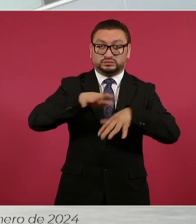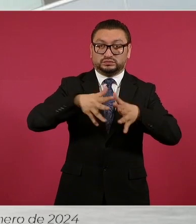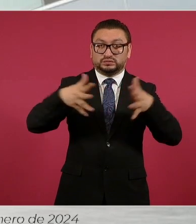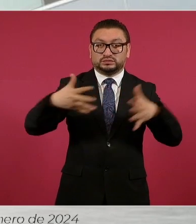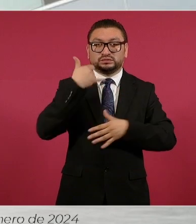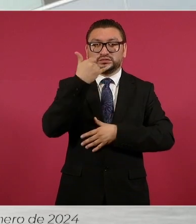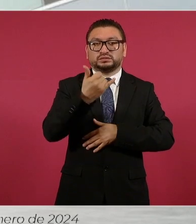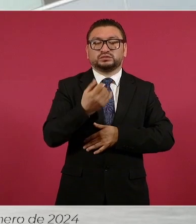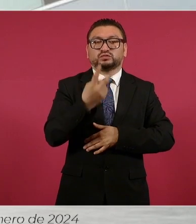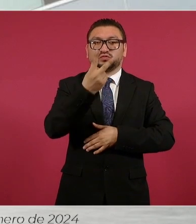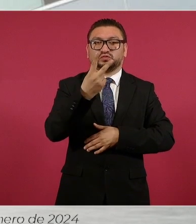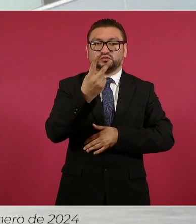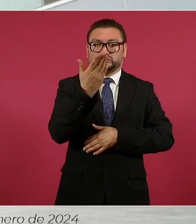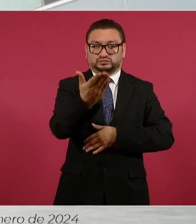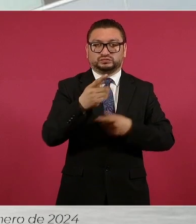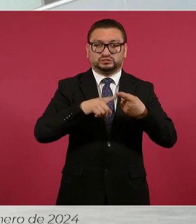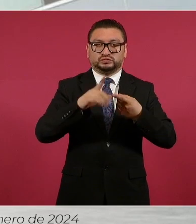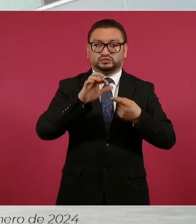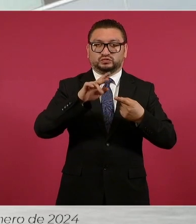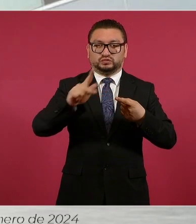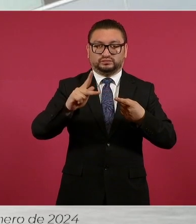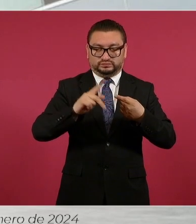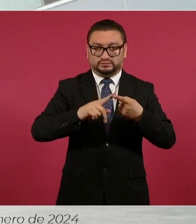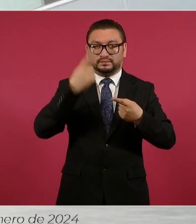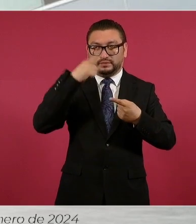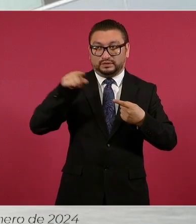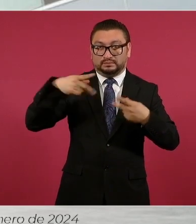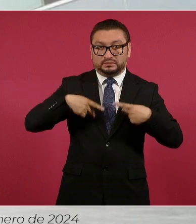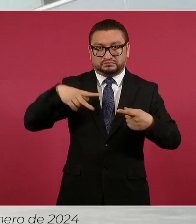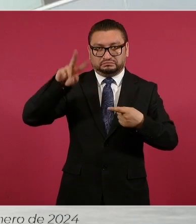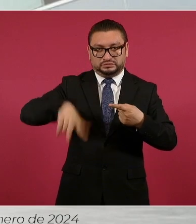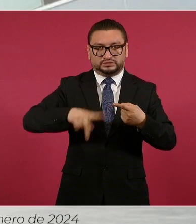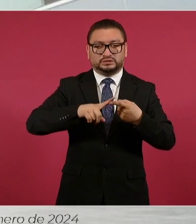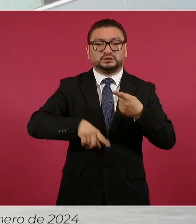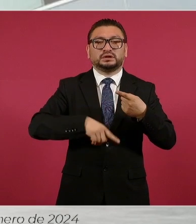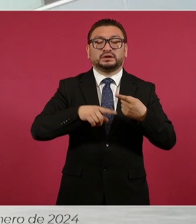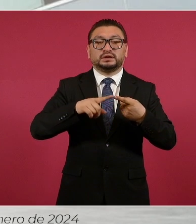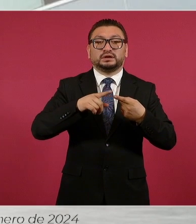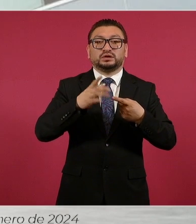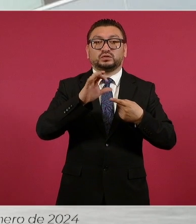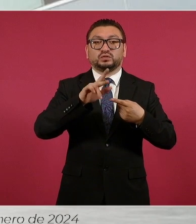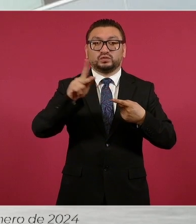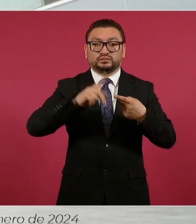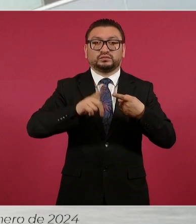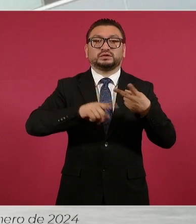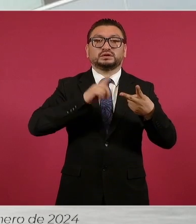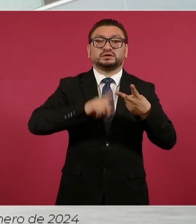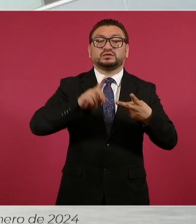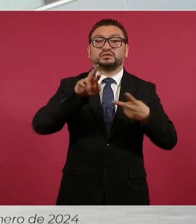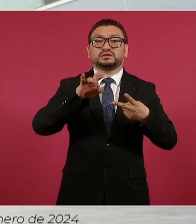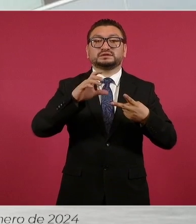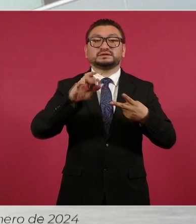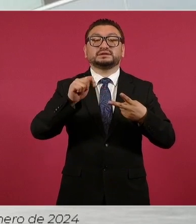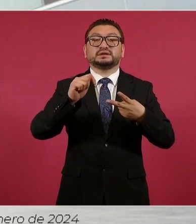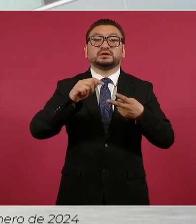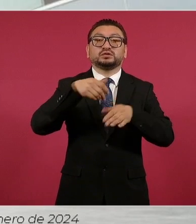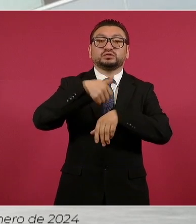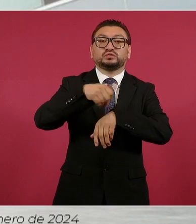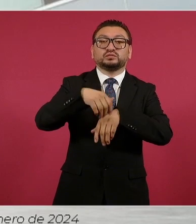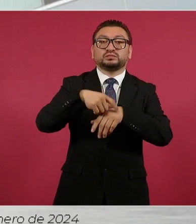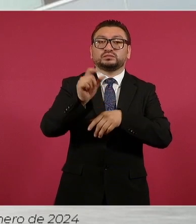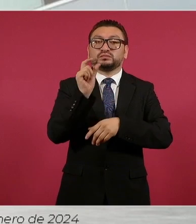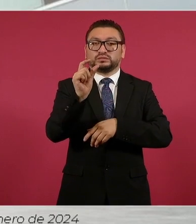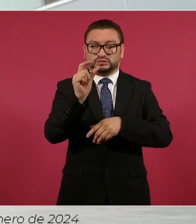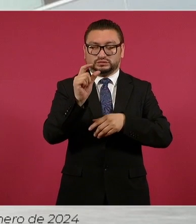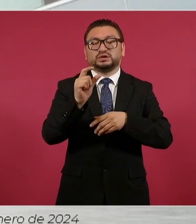esencialmente dos cosas: la CURP para saber que la persona existe y enseguida la receta, el número de receta. Las